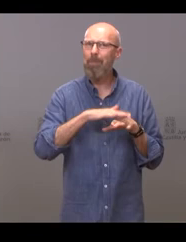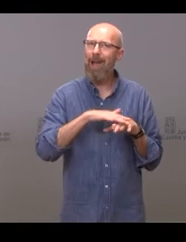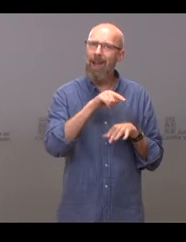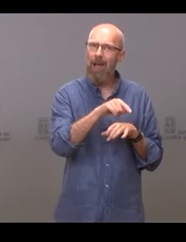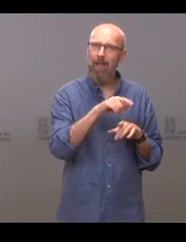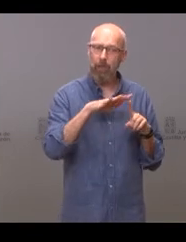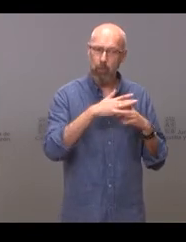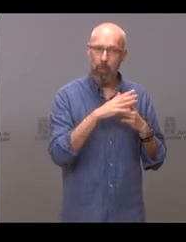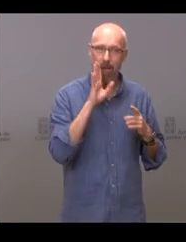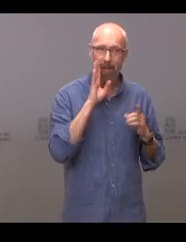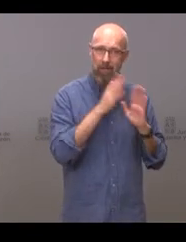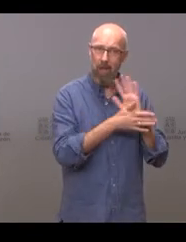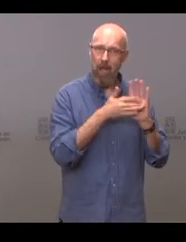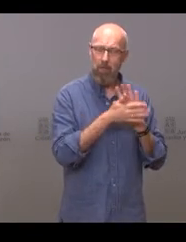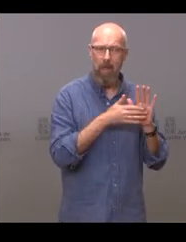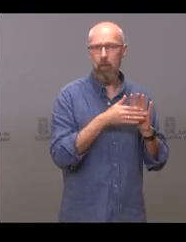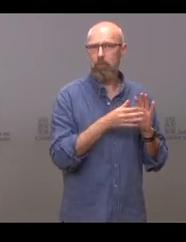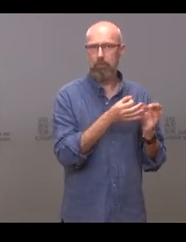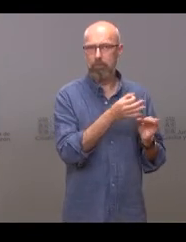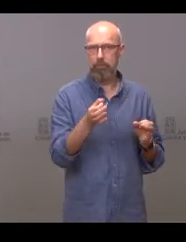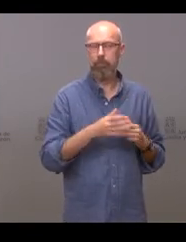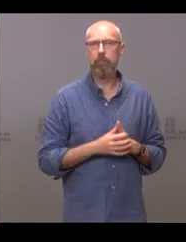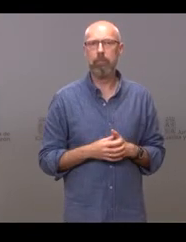he mencionado pues no se produzca